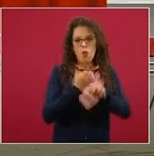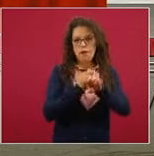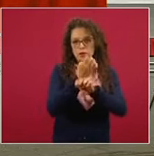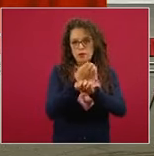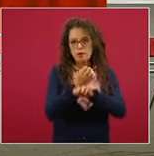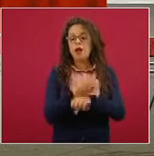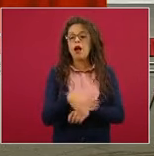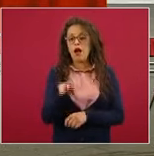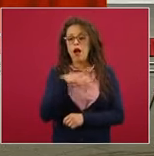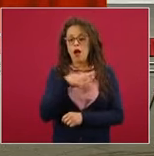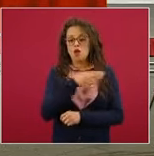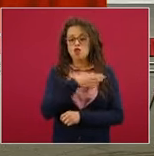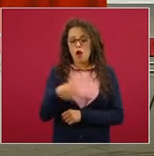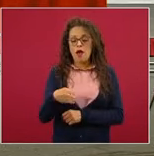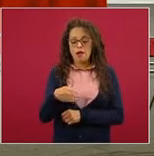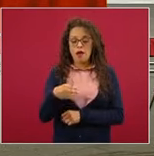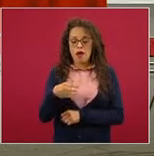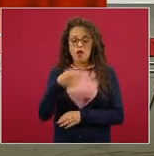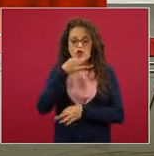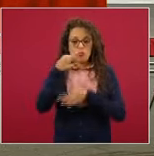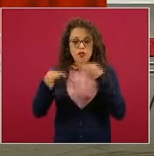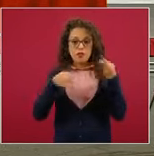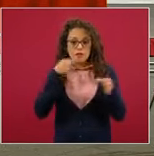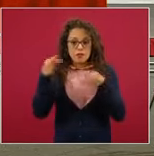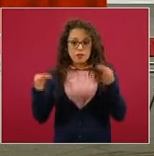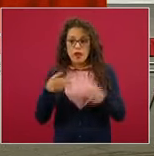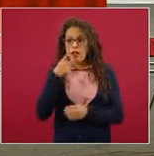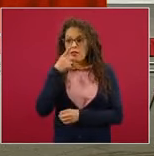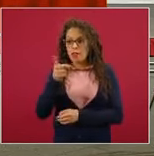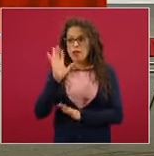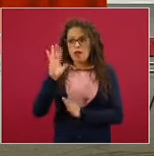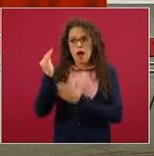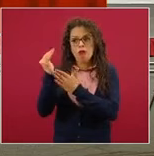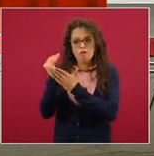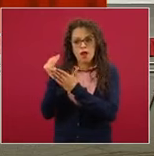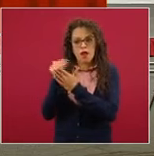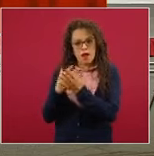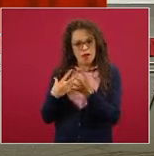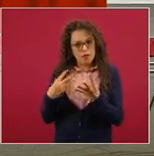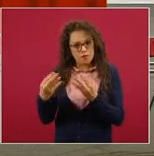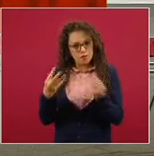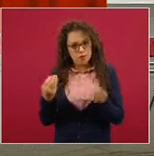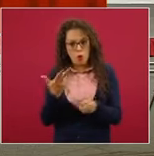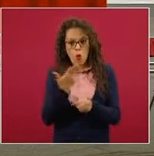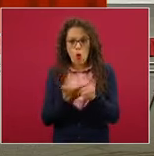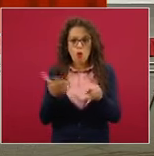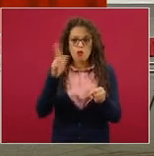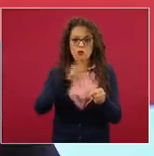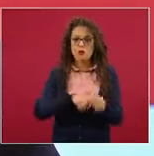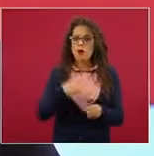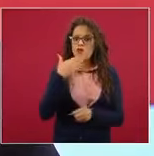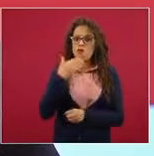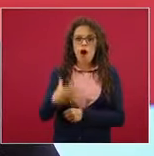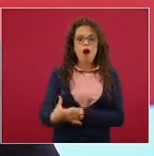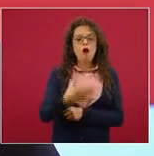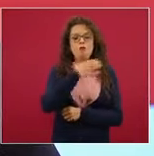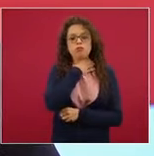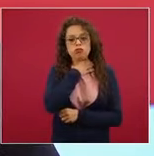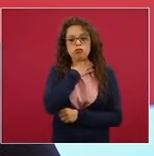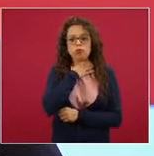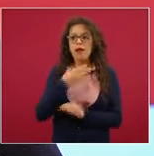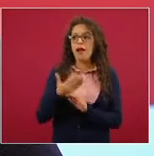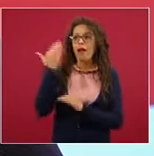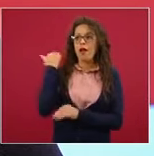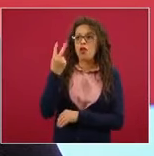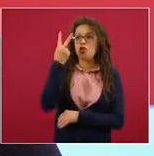la transmisión ha disminuido, que los hospitales ya no están tan saturados como lo estaban hace